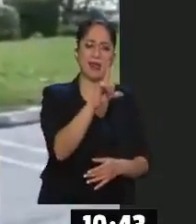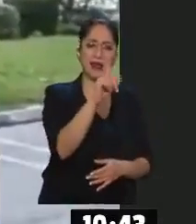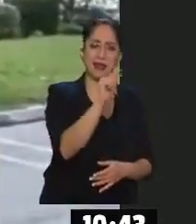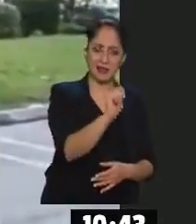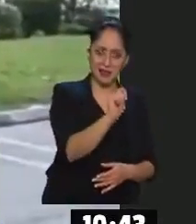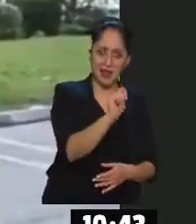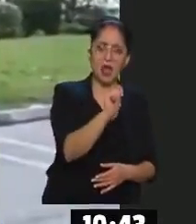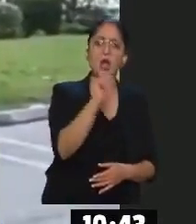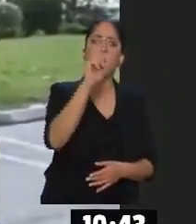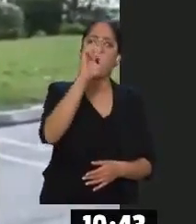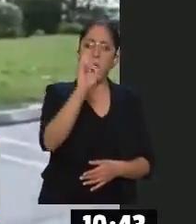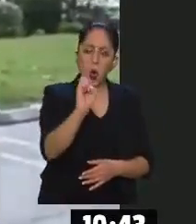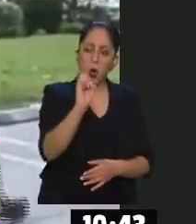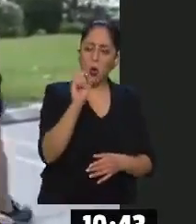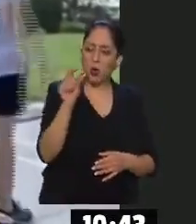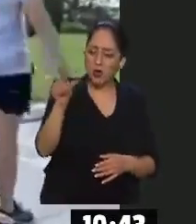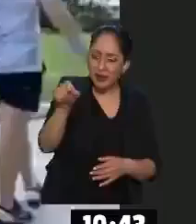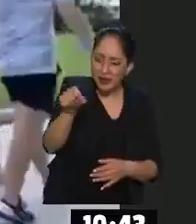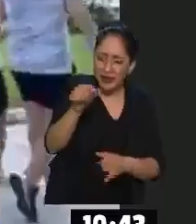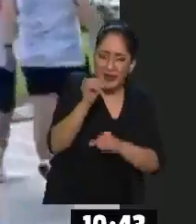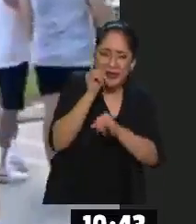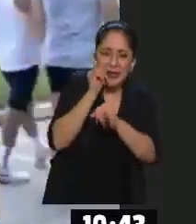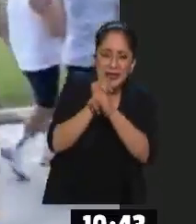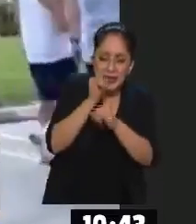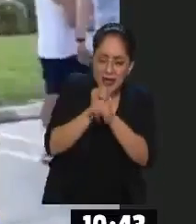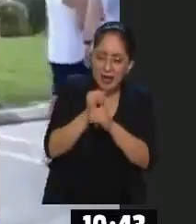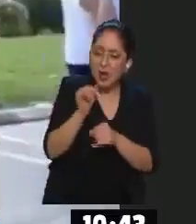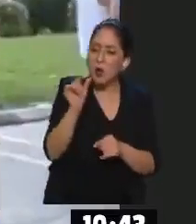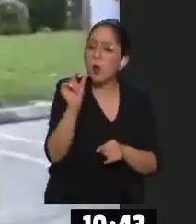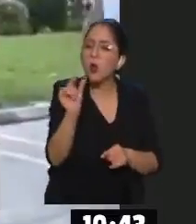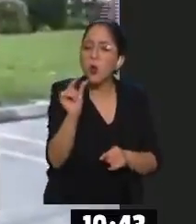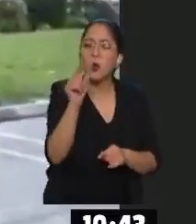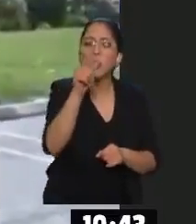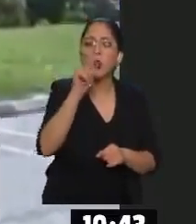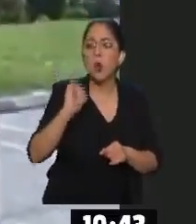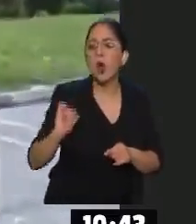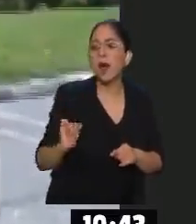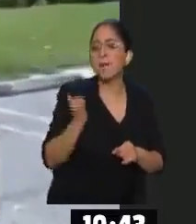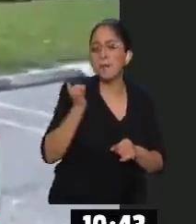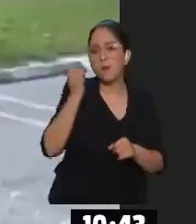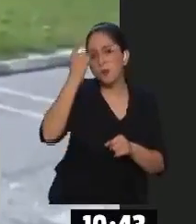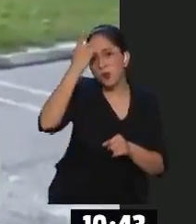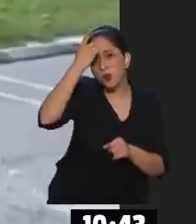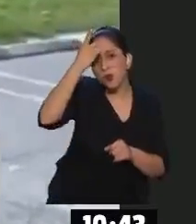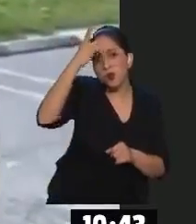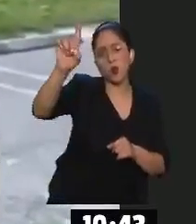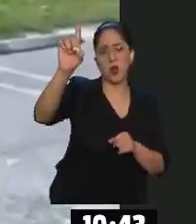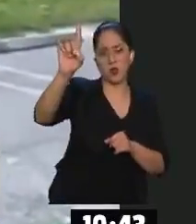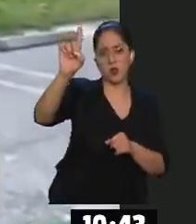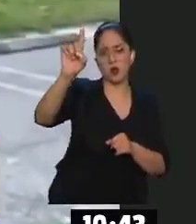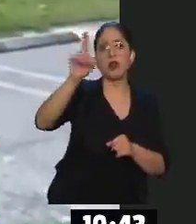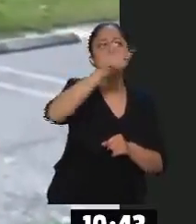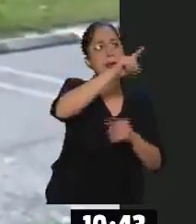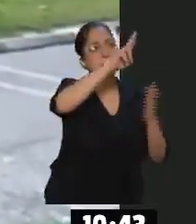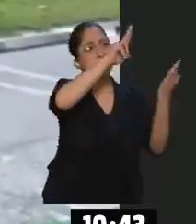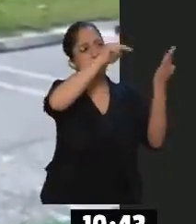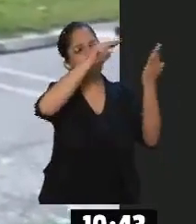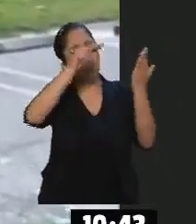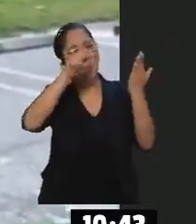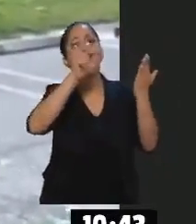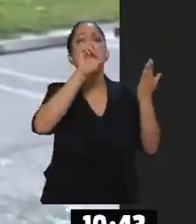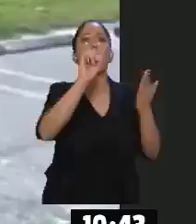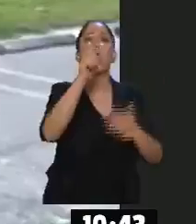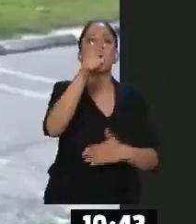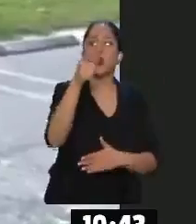¿no? Que es el pedacito digital que te hace dueño, cualquiera de nosotros, de una pintura o de una criptomoneda en su caso.